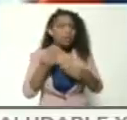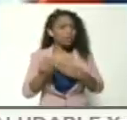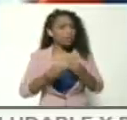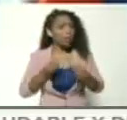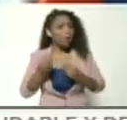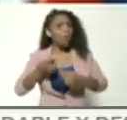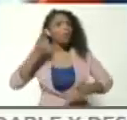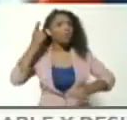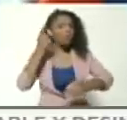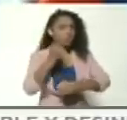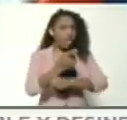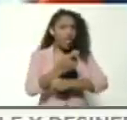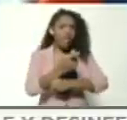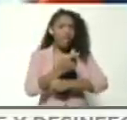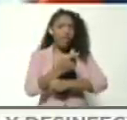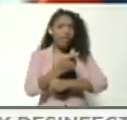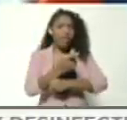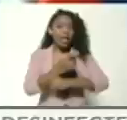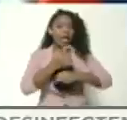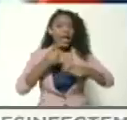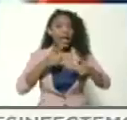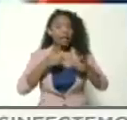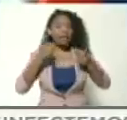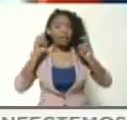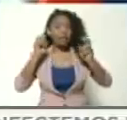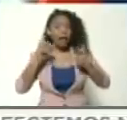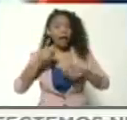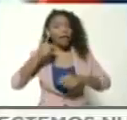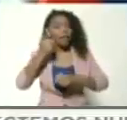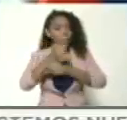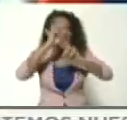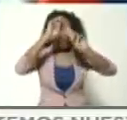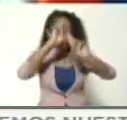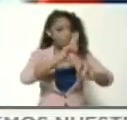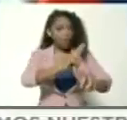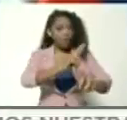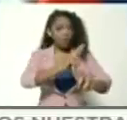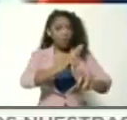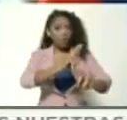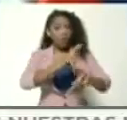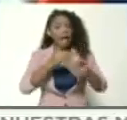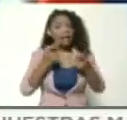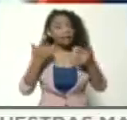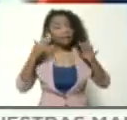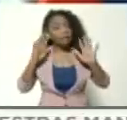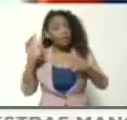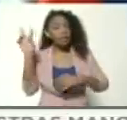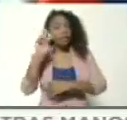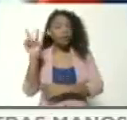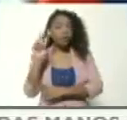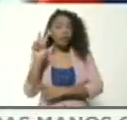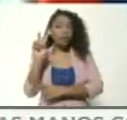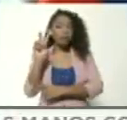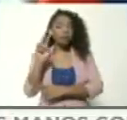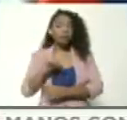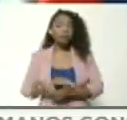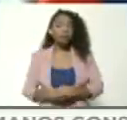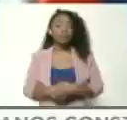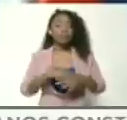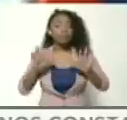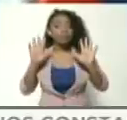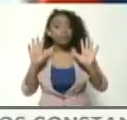como debe ser, en instancias que se deben el debido respeto, en tanto Venezuela es Estado